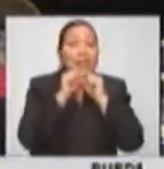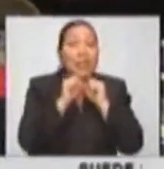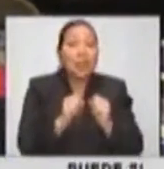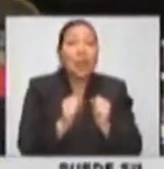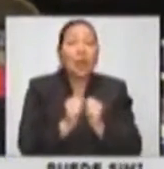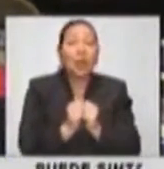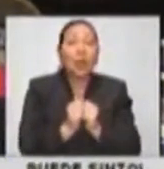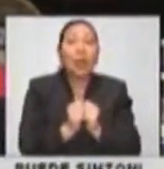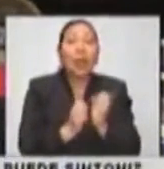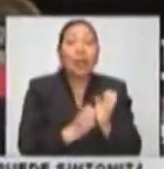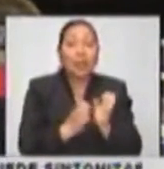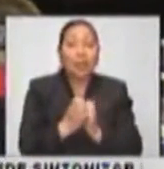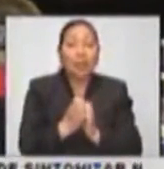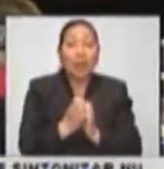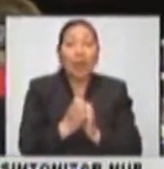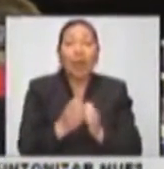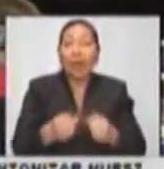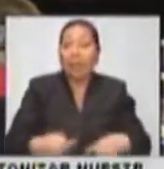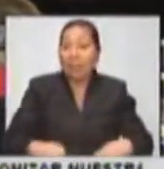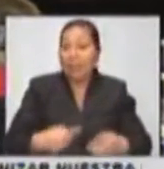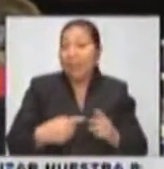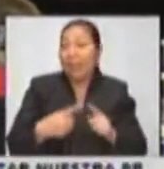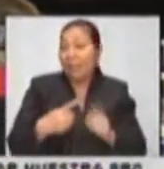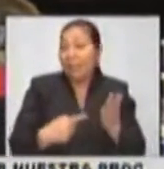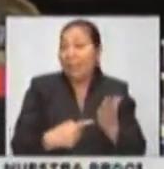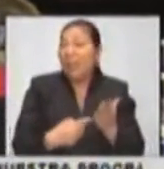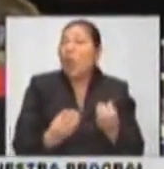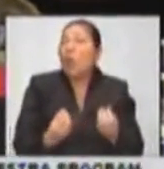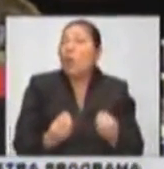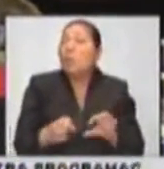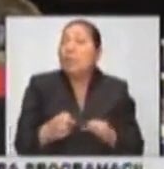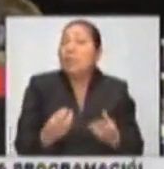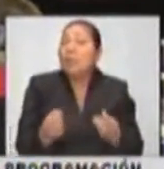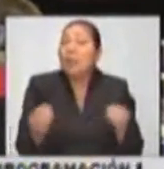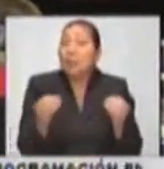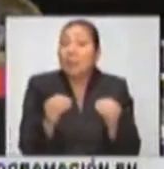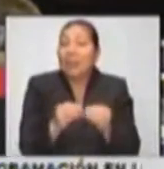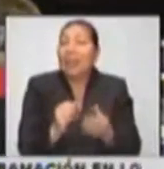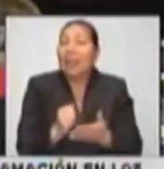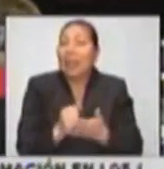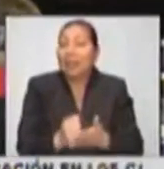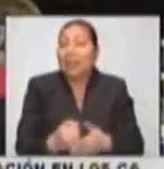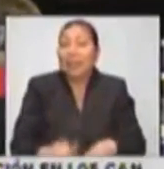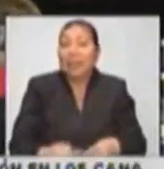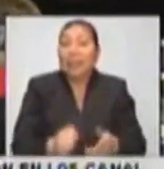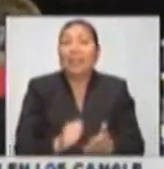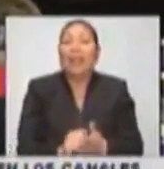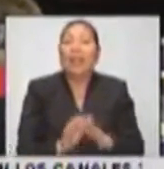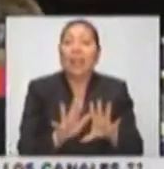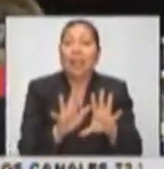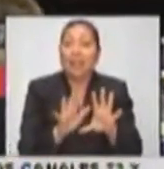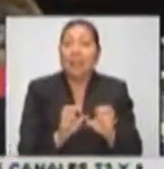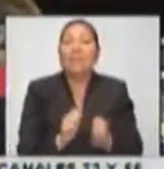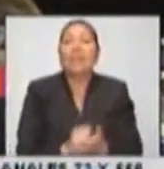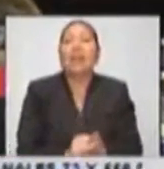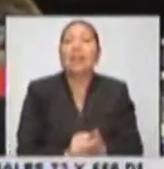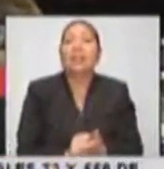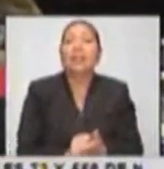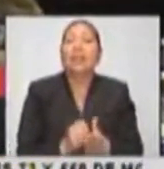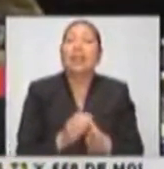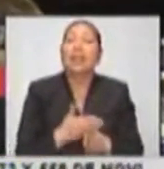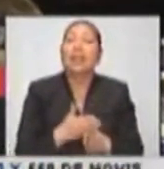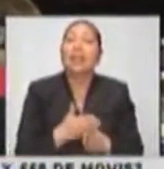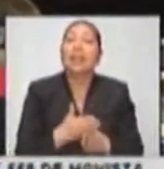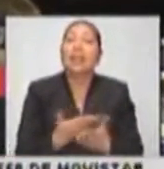los equipos técnicos para discutir cómo hacemos eso, y con los comités que ayudan a la discusión y evaluación